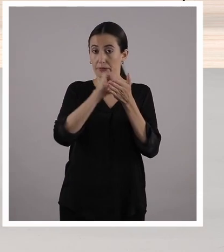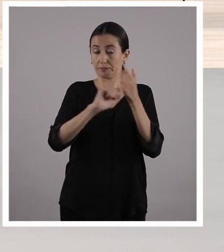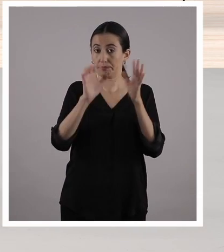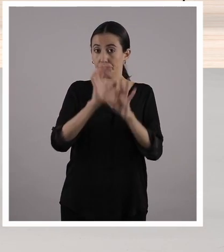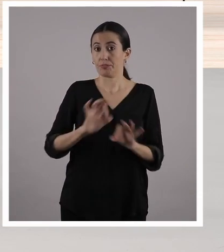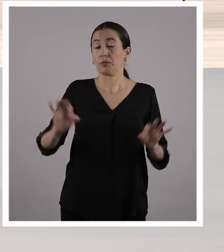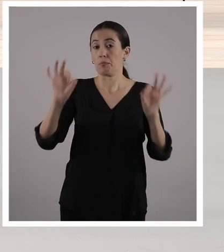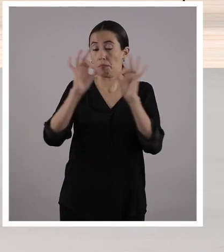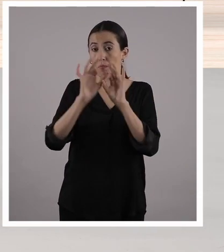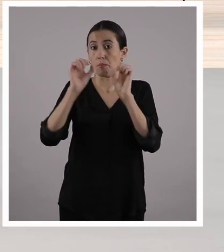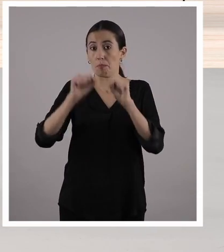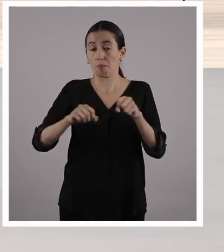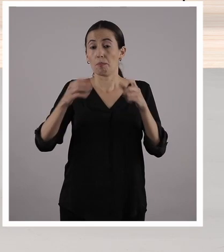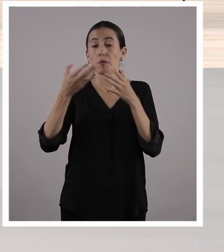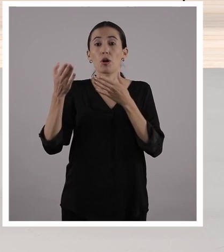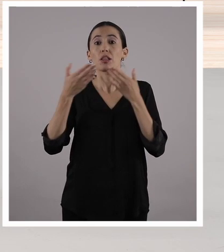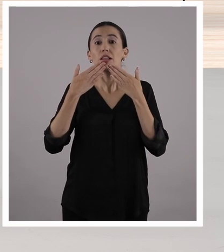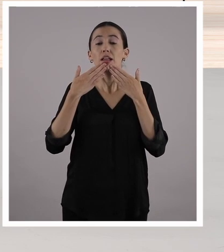importante.